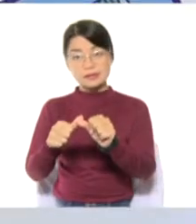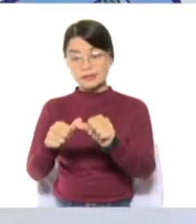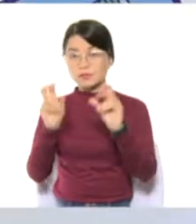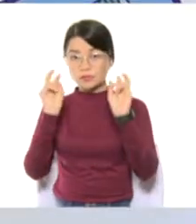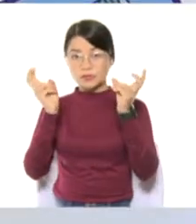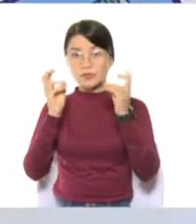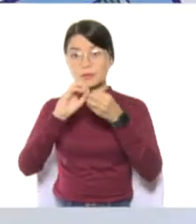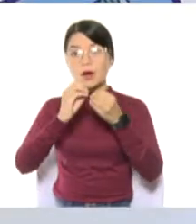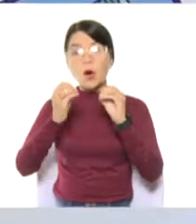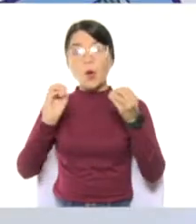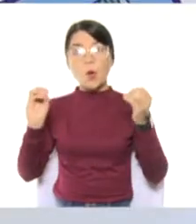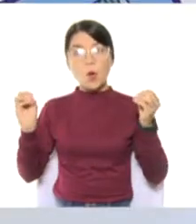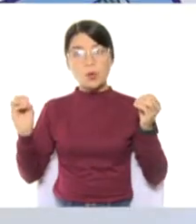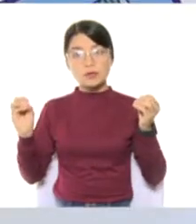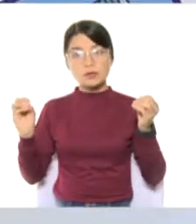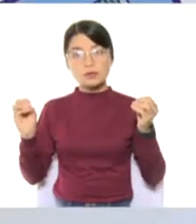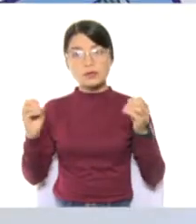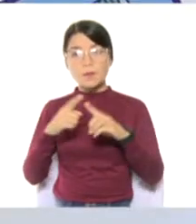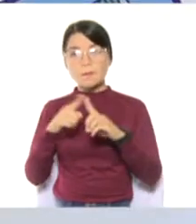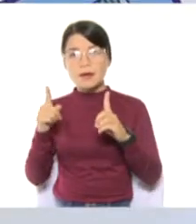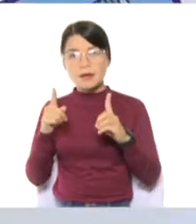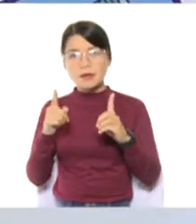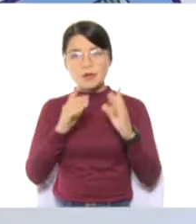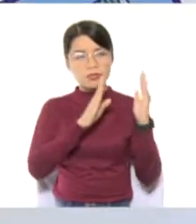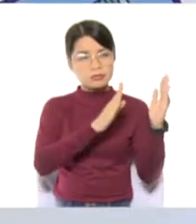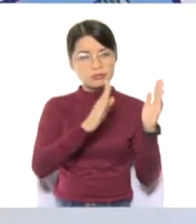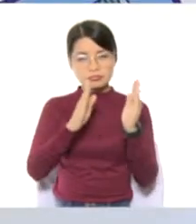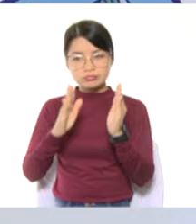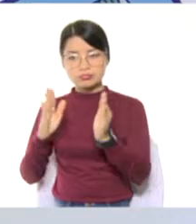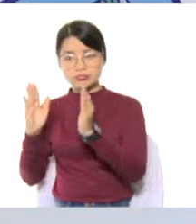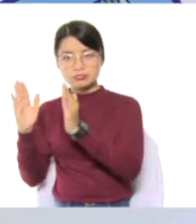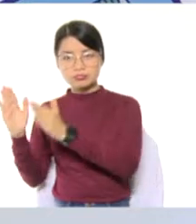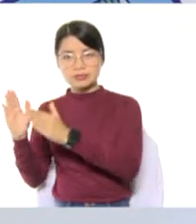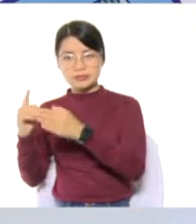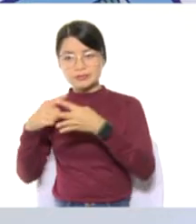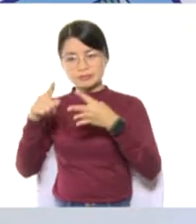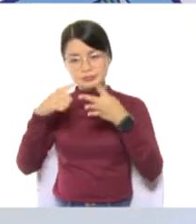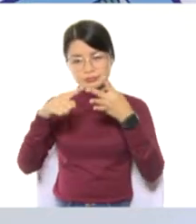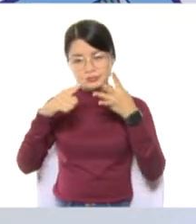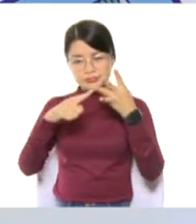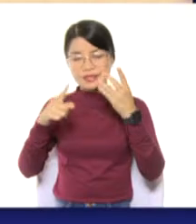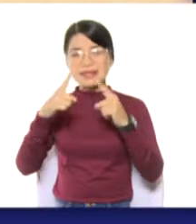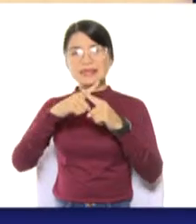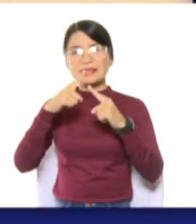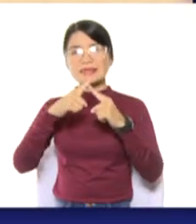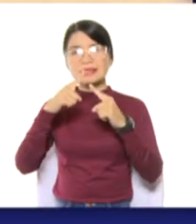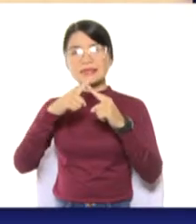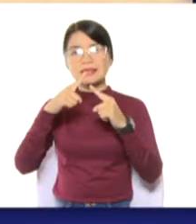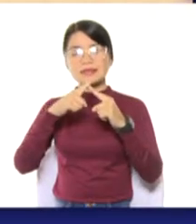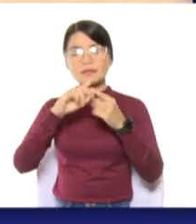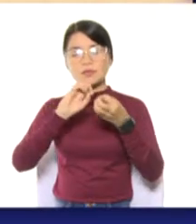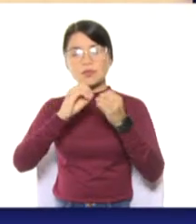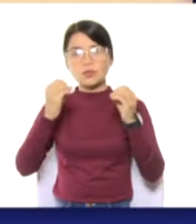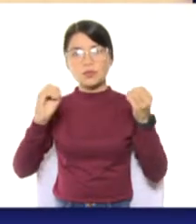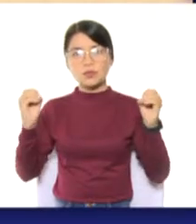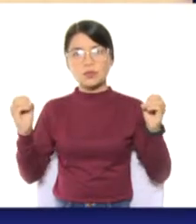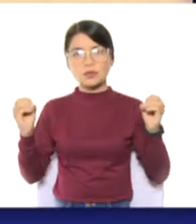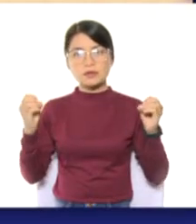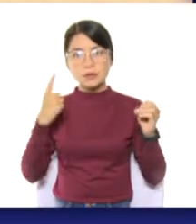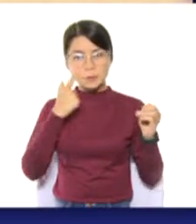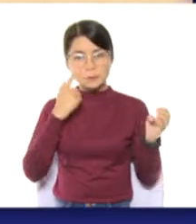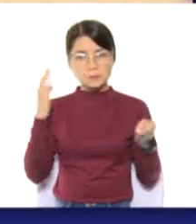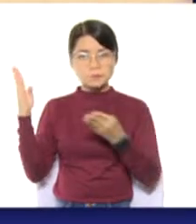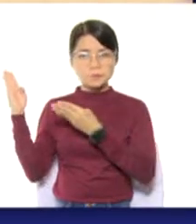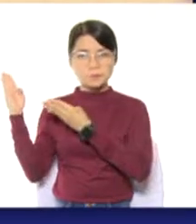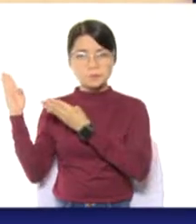completo, pero que se divide en varias. Ya había nombrado la imperativa, te voy a dar un ejemplo porque en la lámina te aparece cuál es